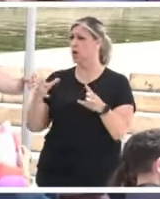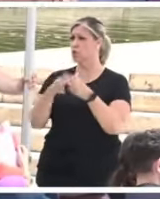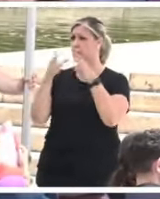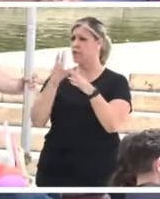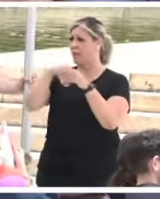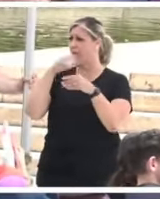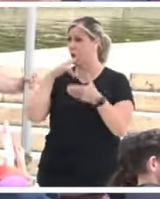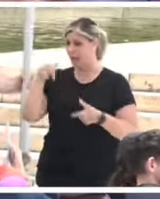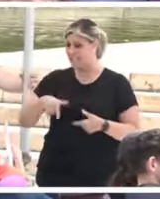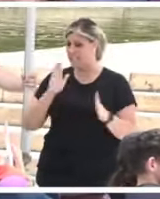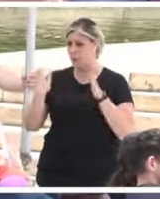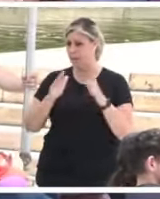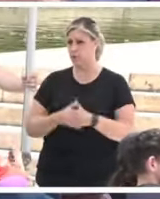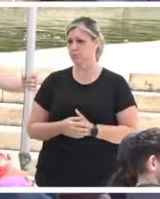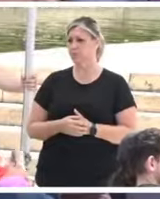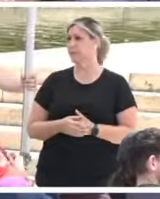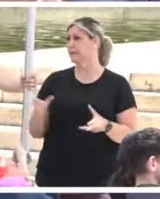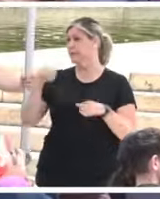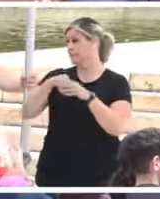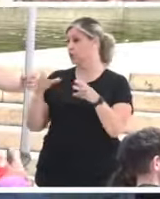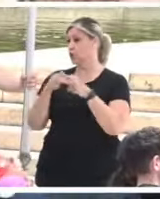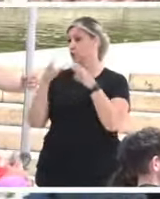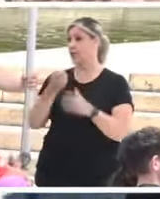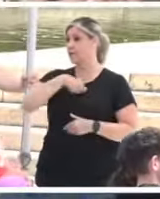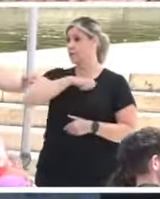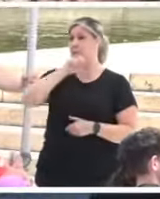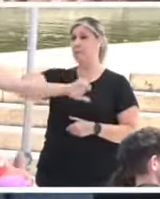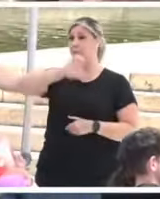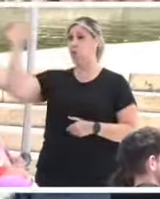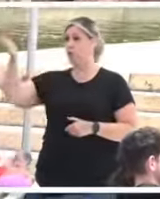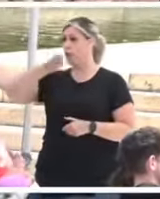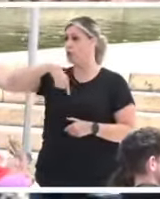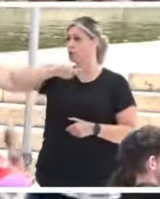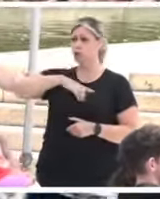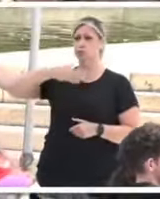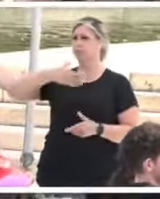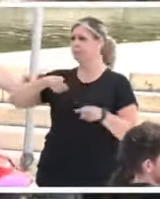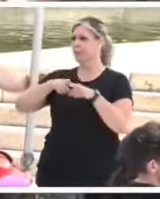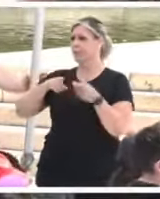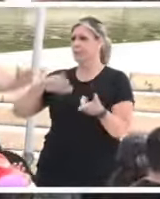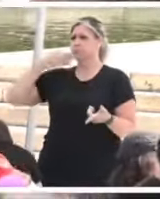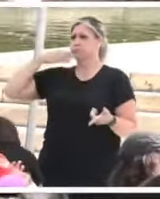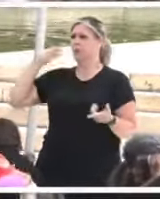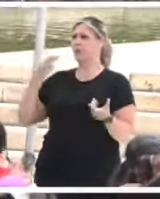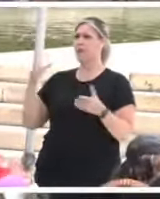que se está produciendo en estos momentos en la sociedad española y europea. Somos orgullosamente prometeicos.